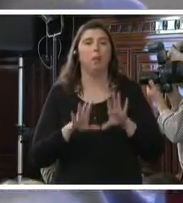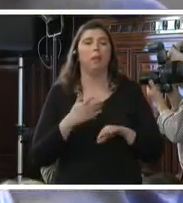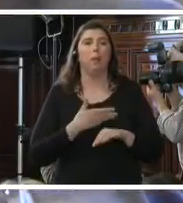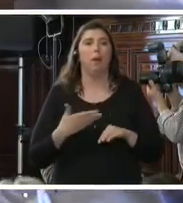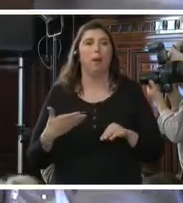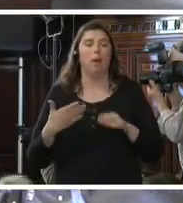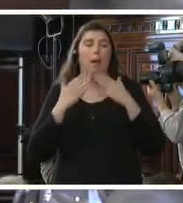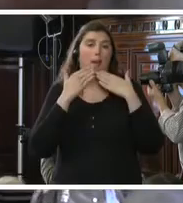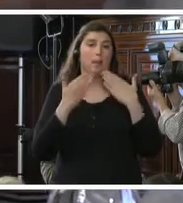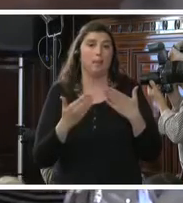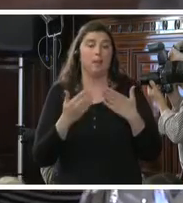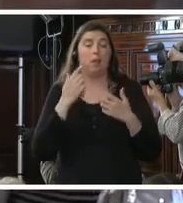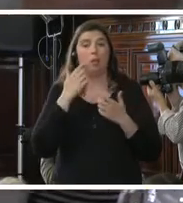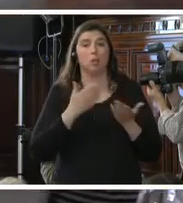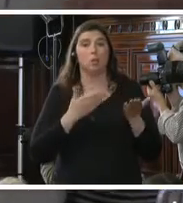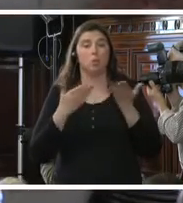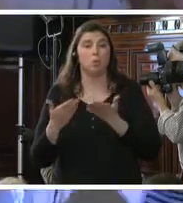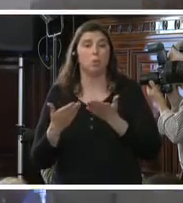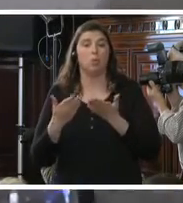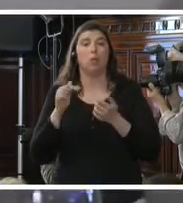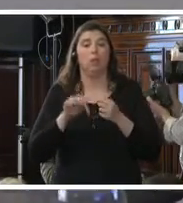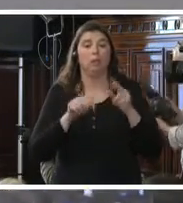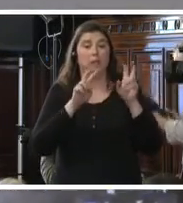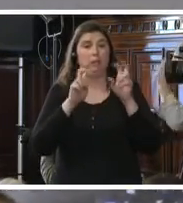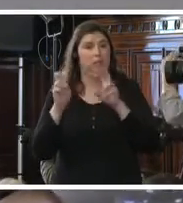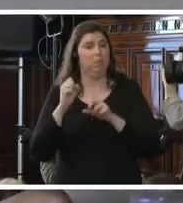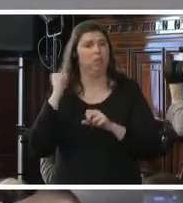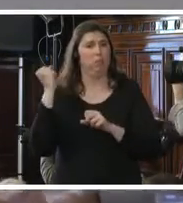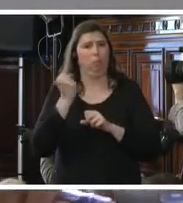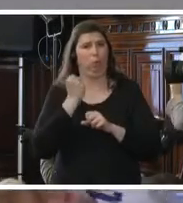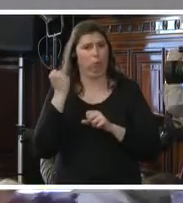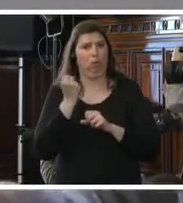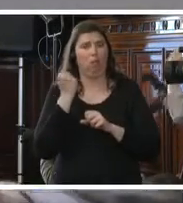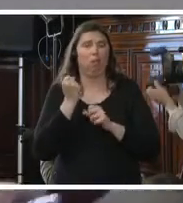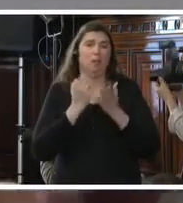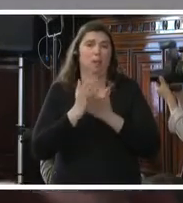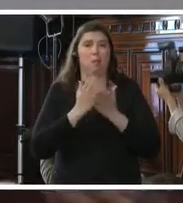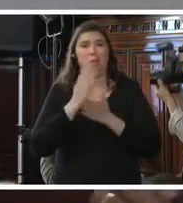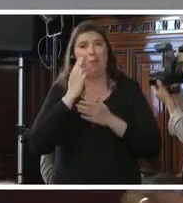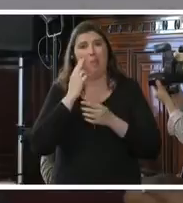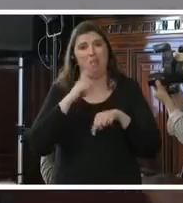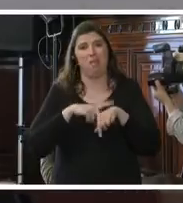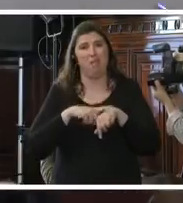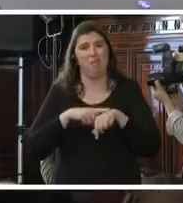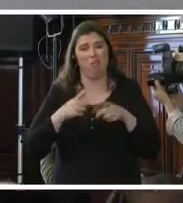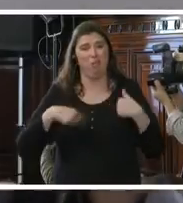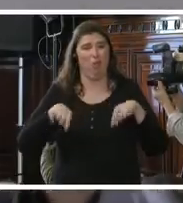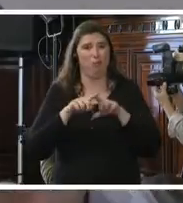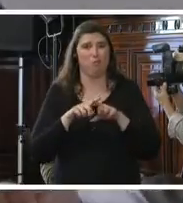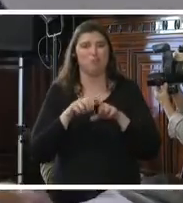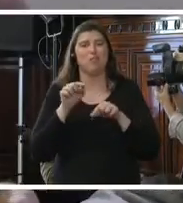la solicitud de audiencia, un tema tan importante. Tenemos siempre problemas de tiempo, todos nosotros.